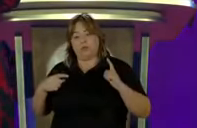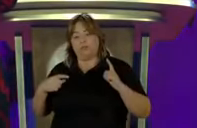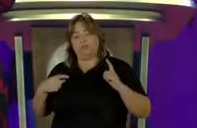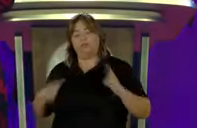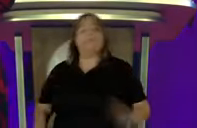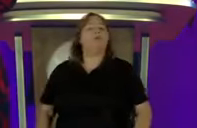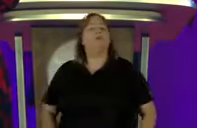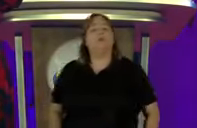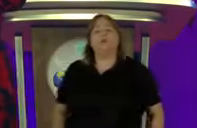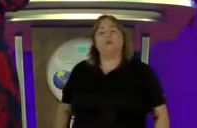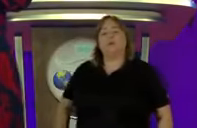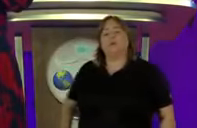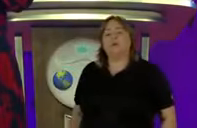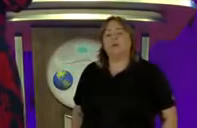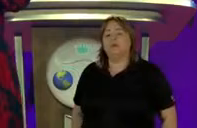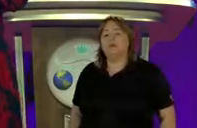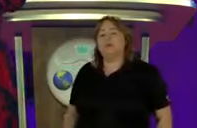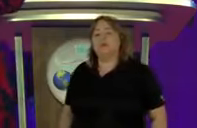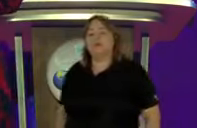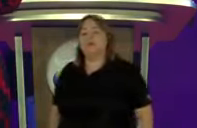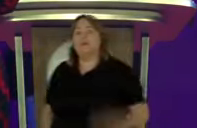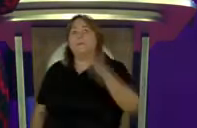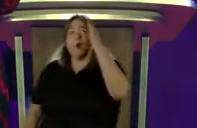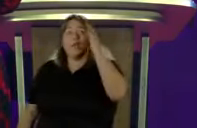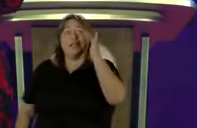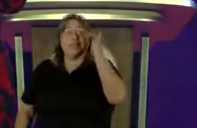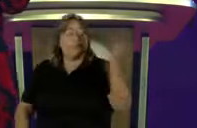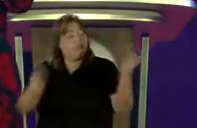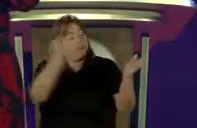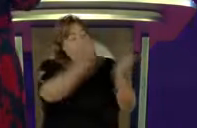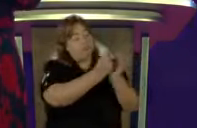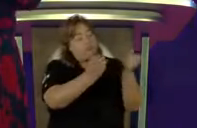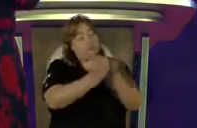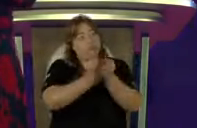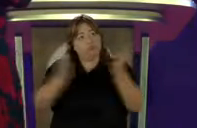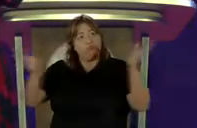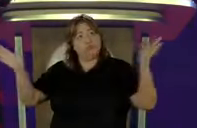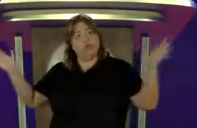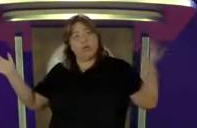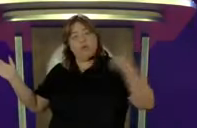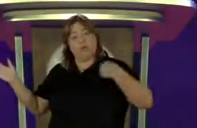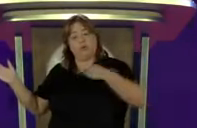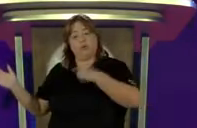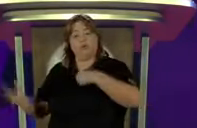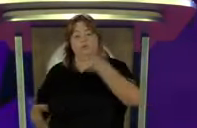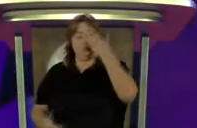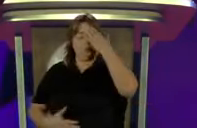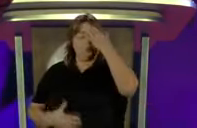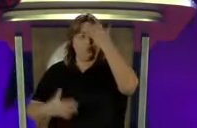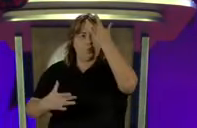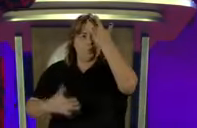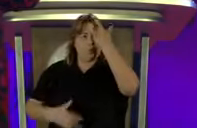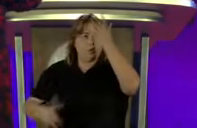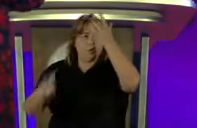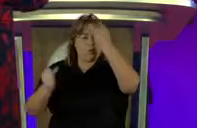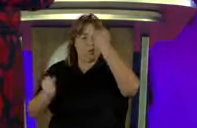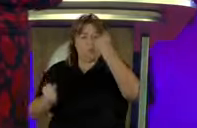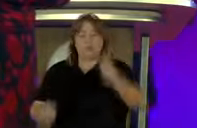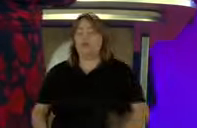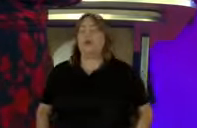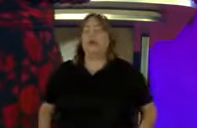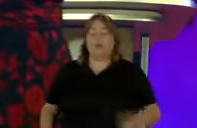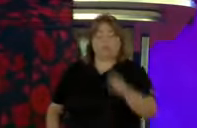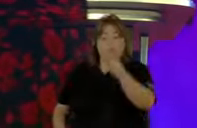Aleluya. Y por tus llagas fuimos nosotros curados. Póngase de acuerdo los que están en el hogar, que están llamando